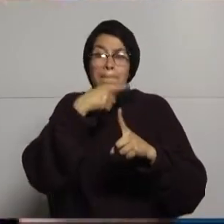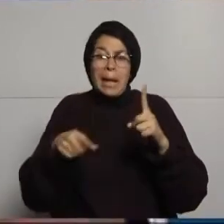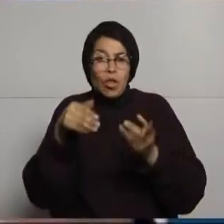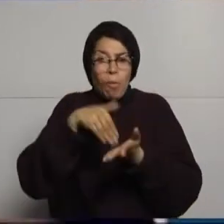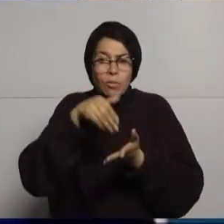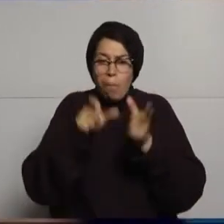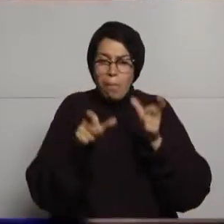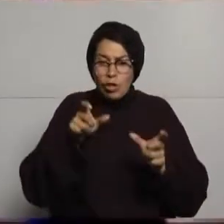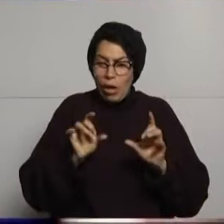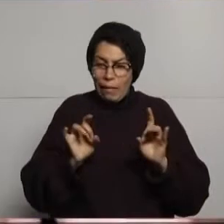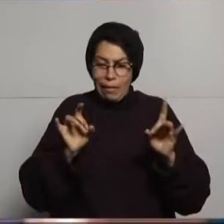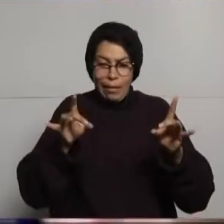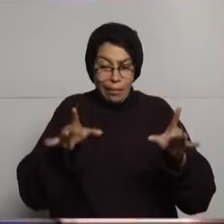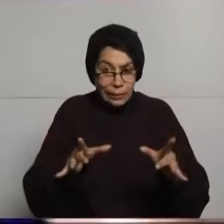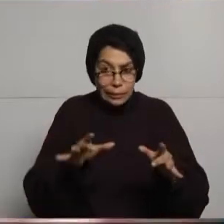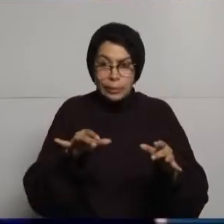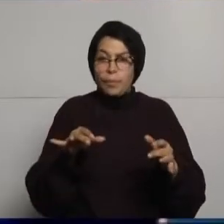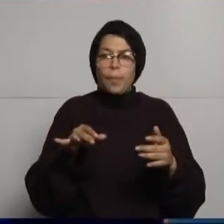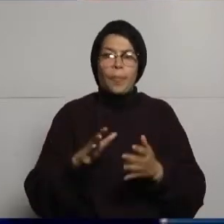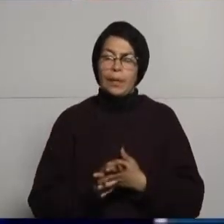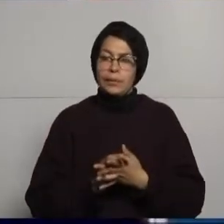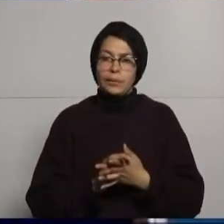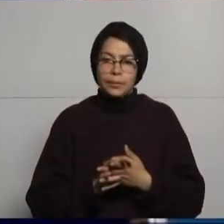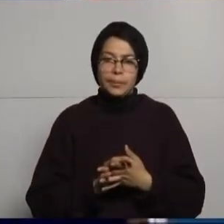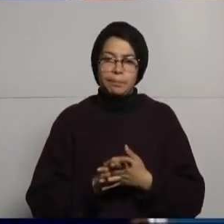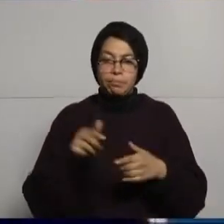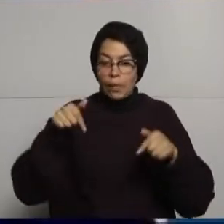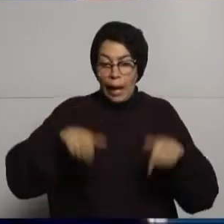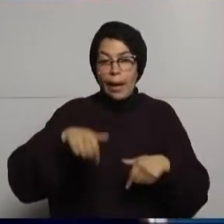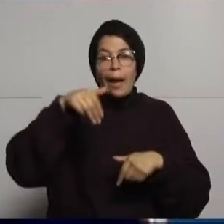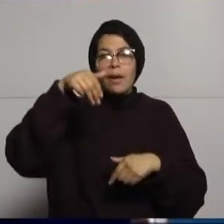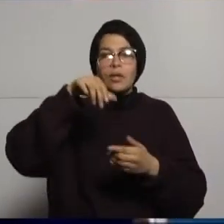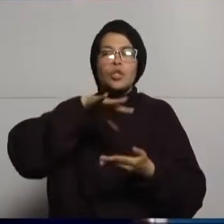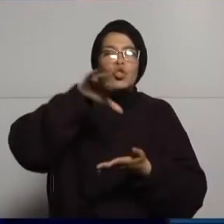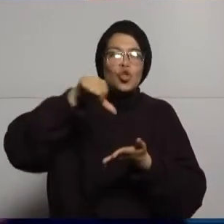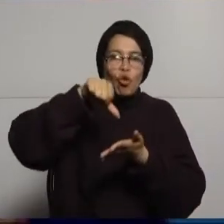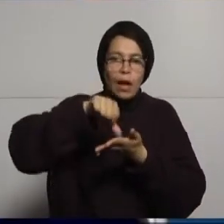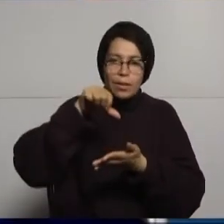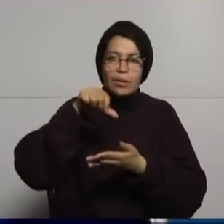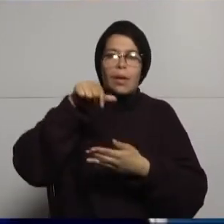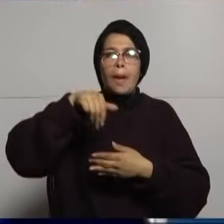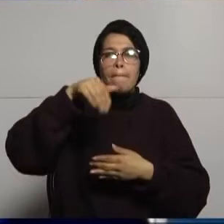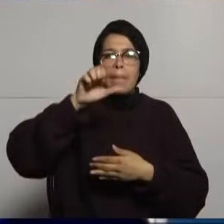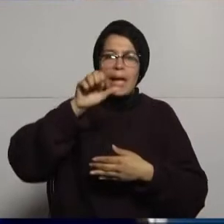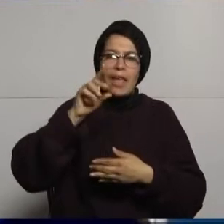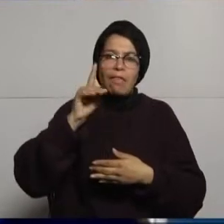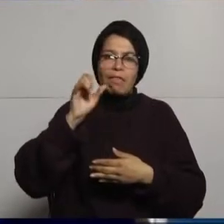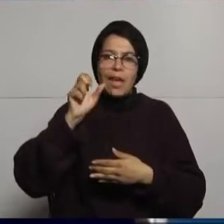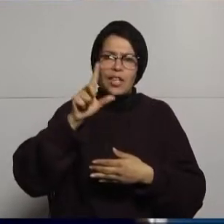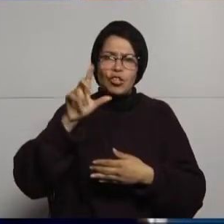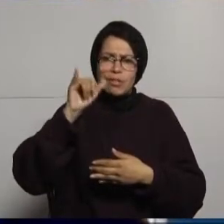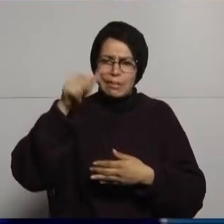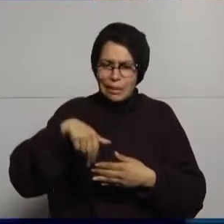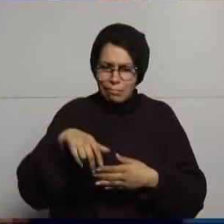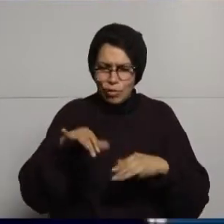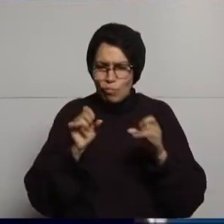la mayoría ya por fuera. En Medellín, 2,5 millones de habitantes, en un área metropolitana de